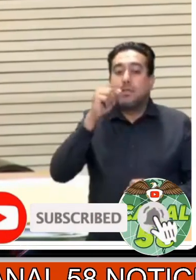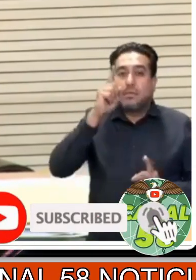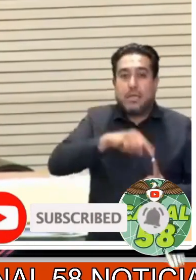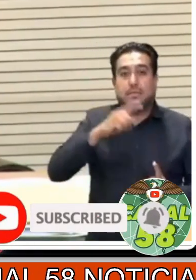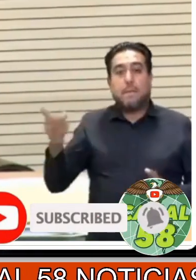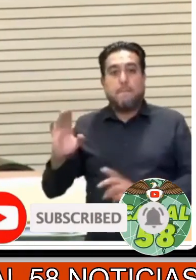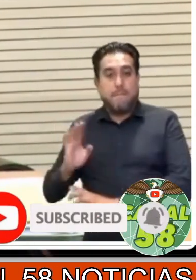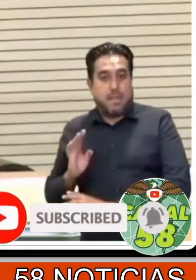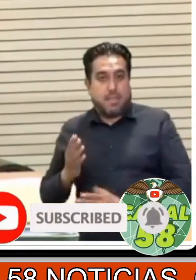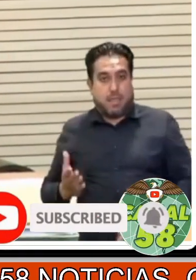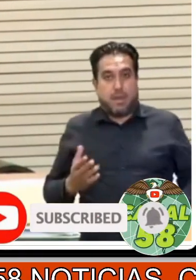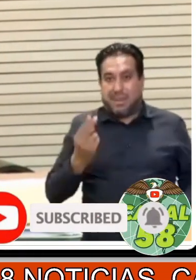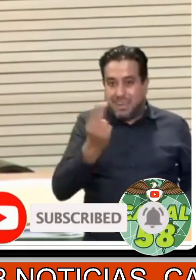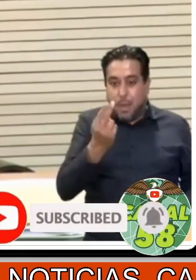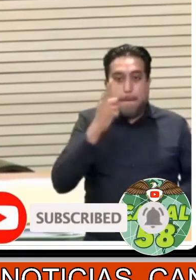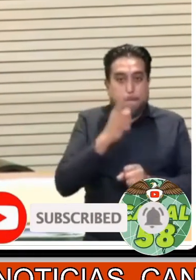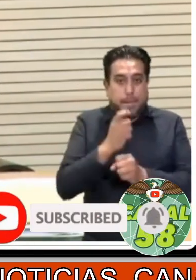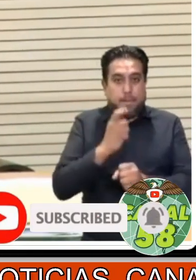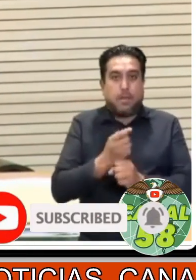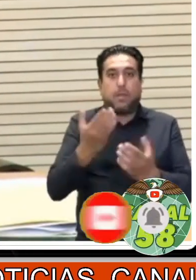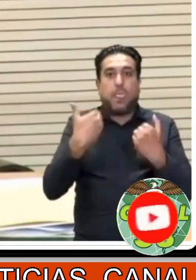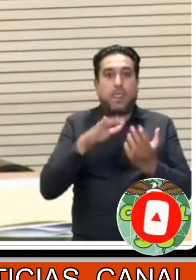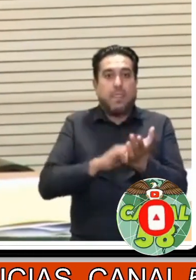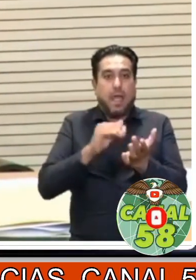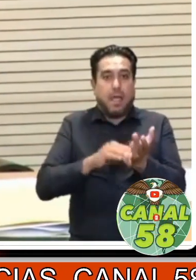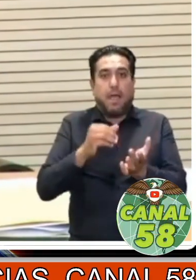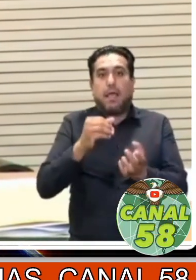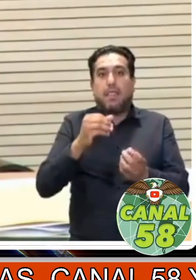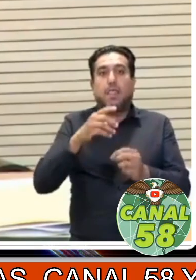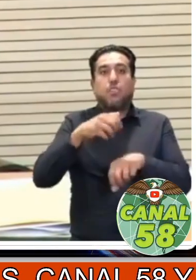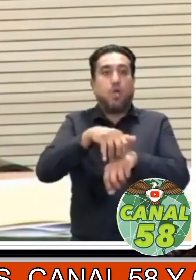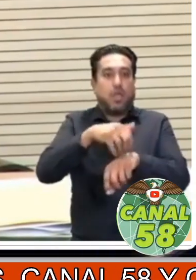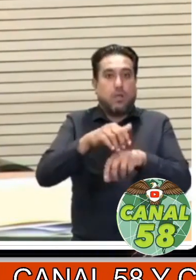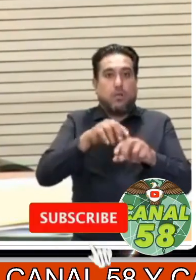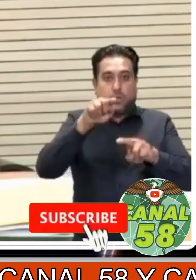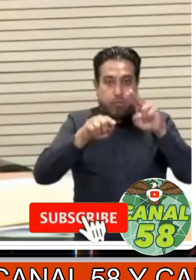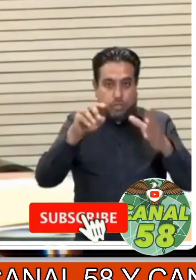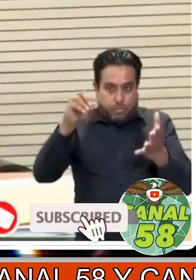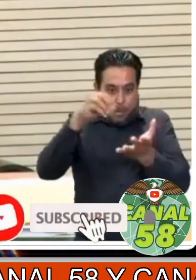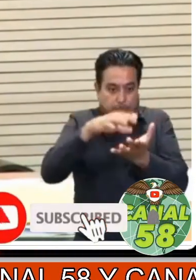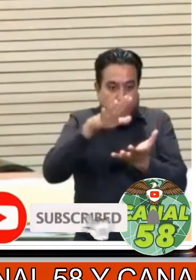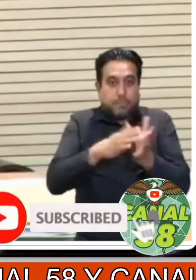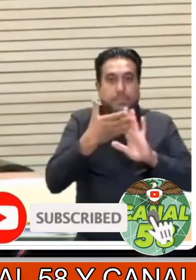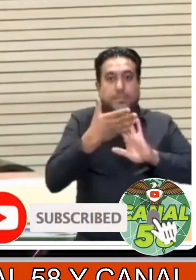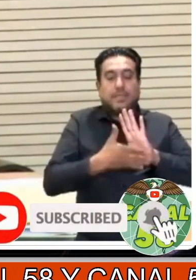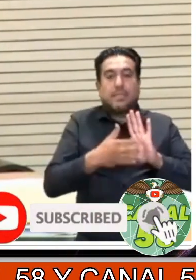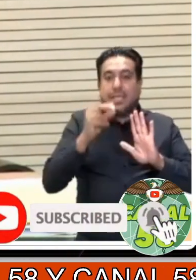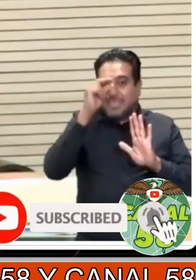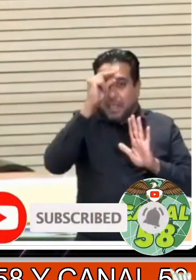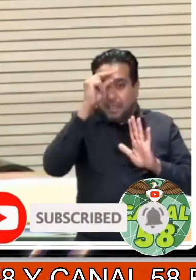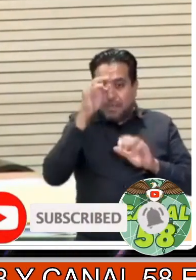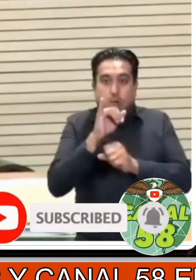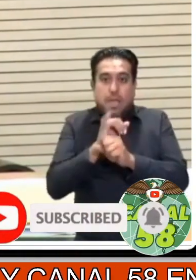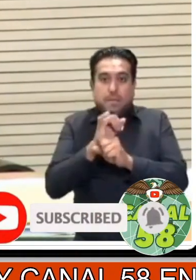militares, mientras no tengamos datos e indicadores homologados ni modelos científicos de evaluación